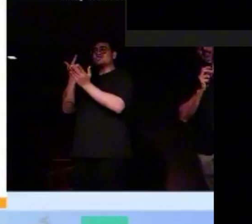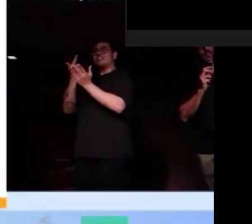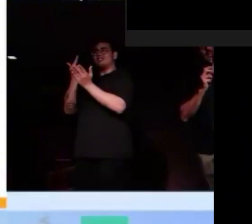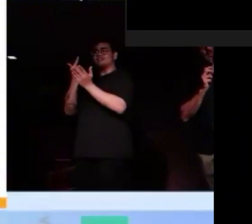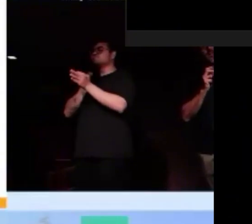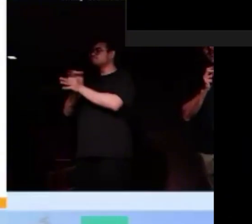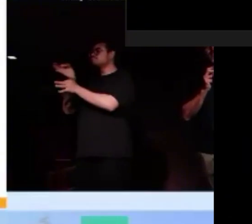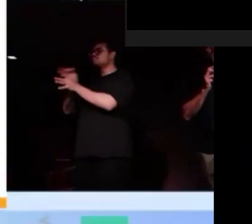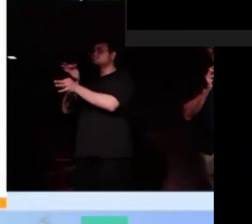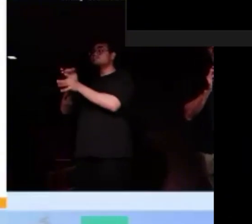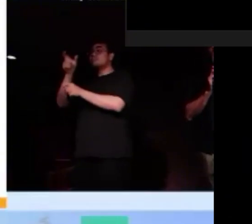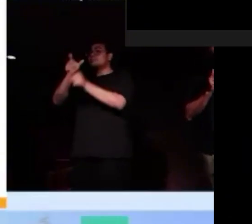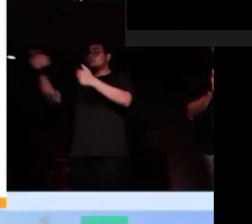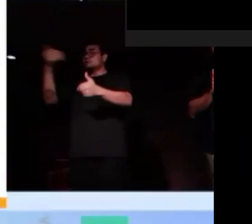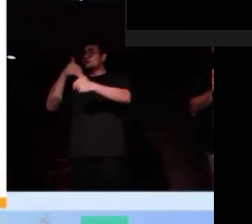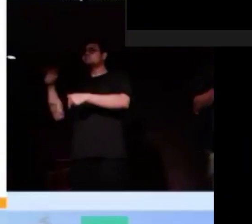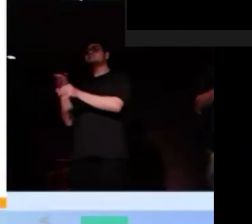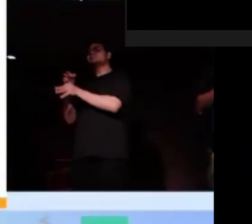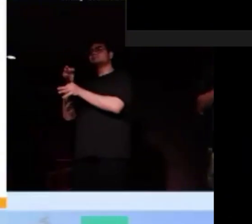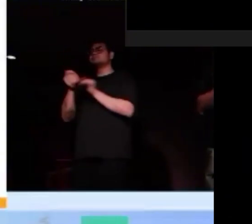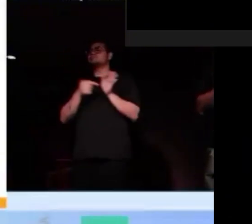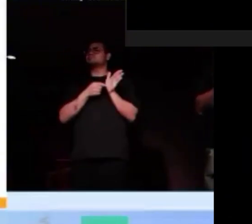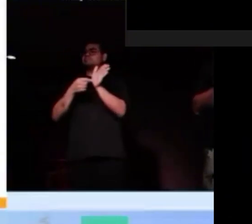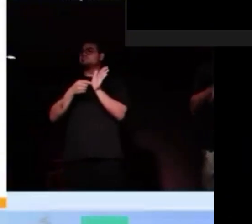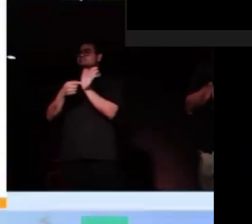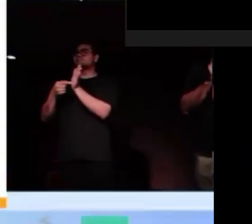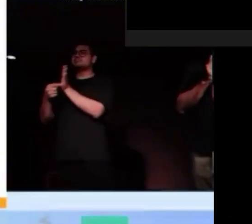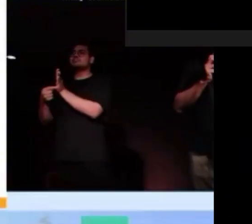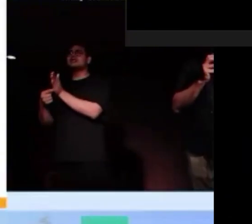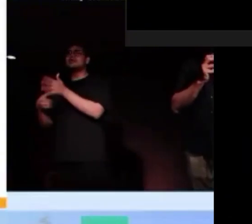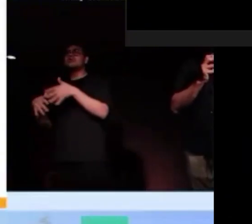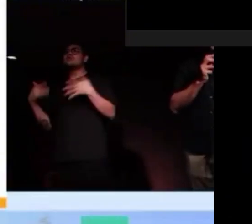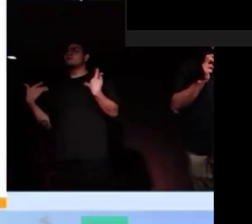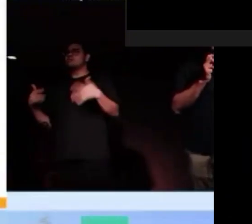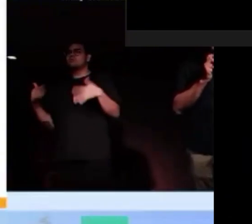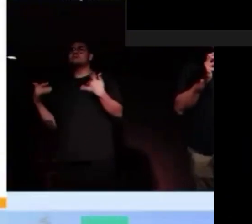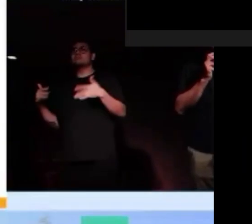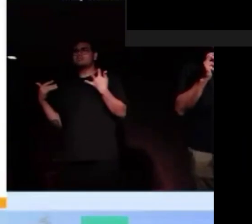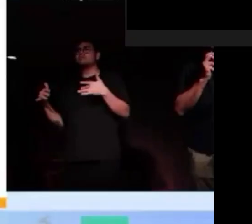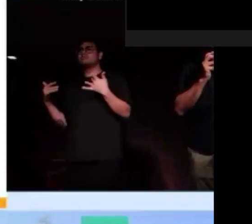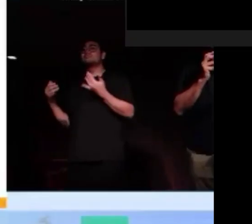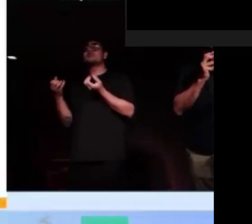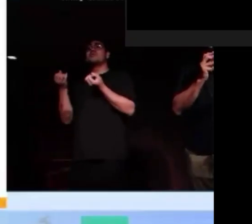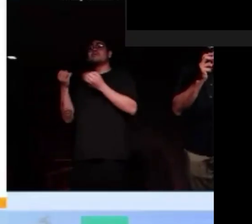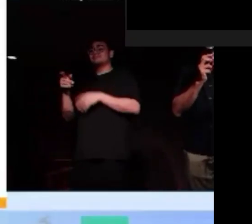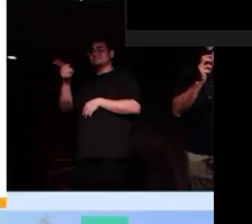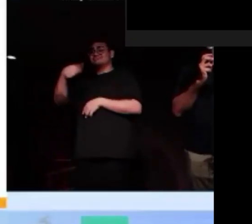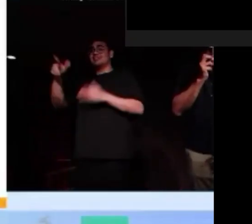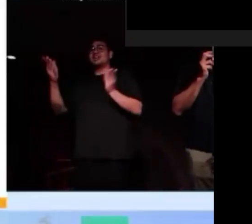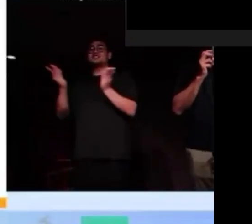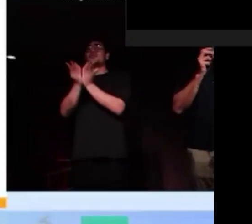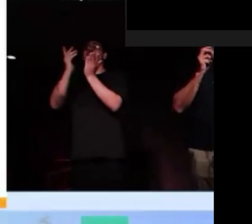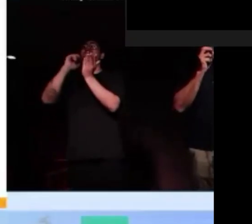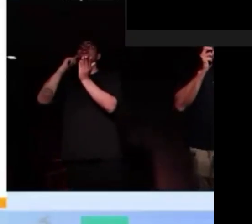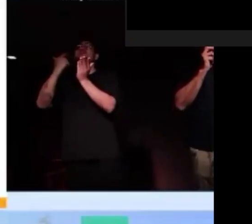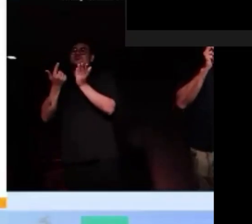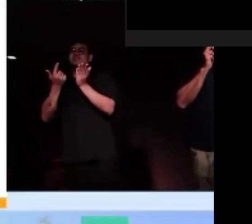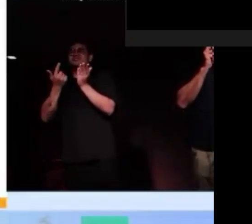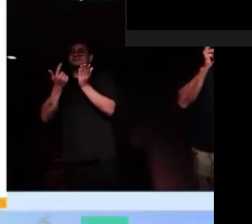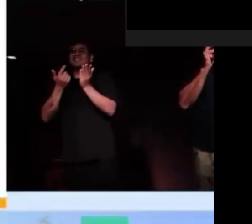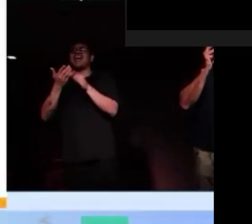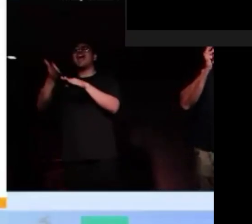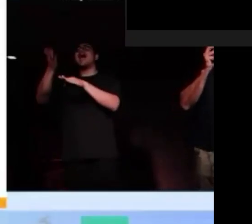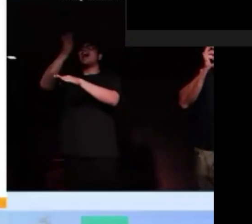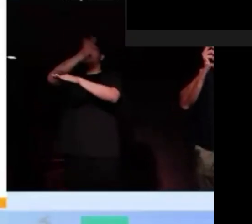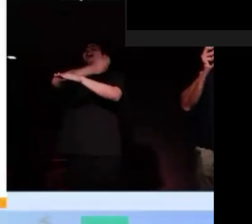a la feria. Entonces se armaba como toda una dinámica en donde los propios estudiantes sordos que habían aprendido algo unos